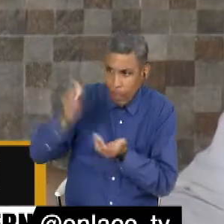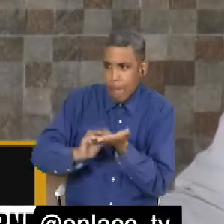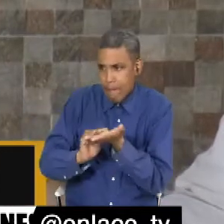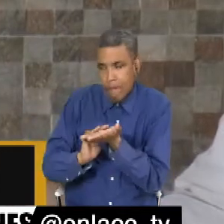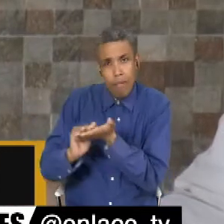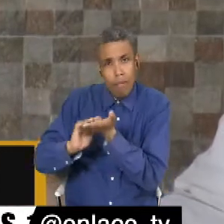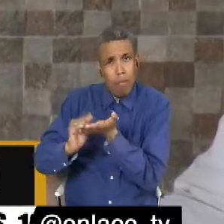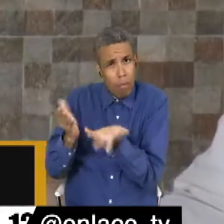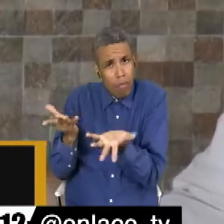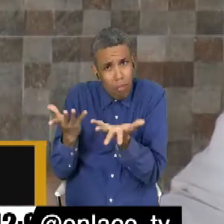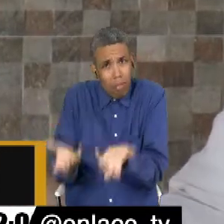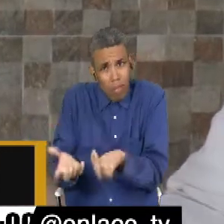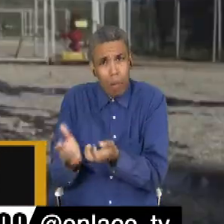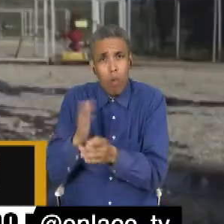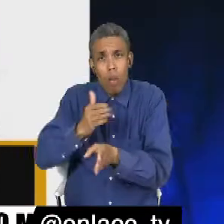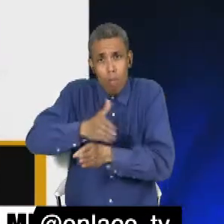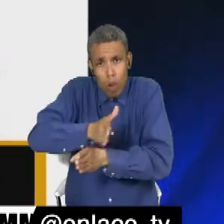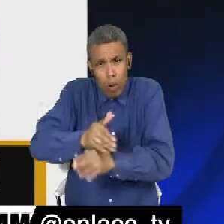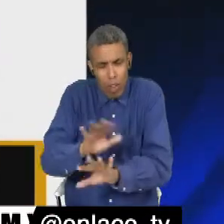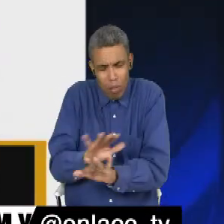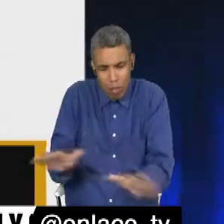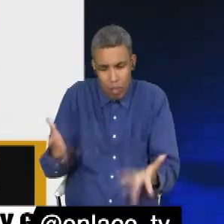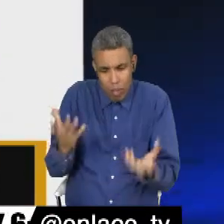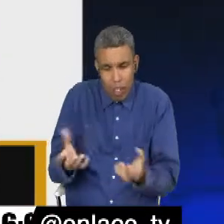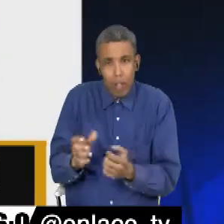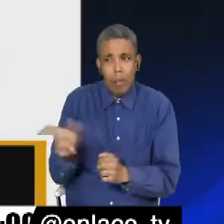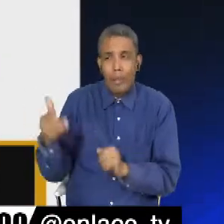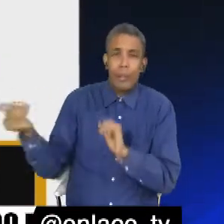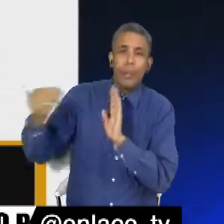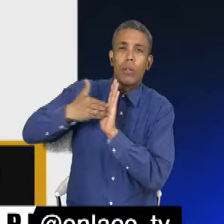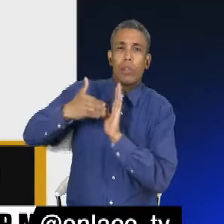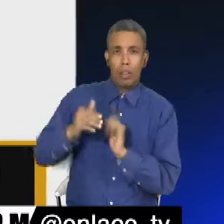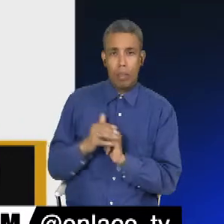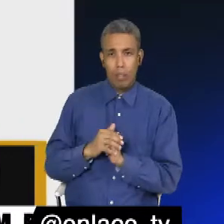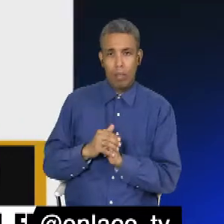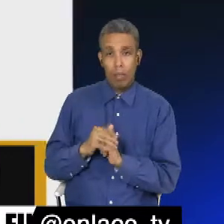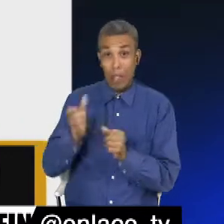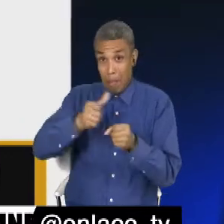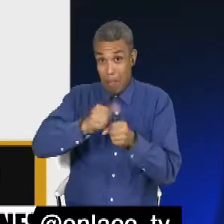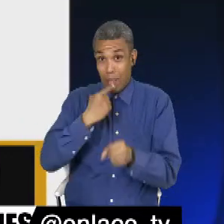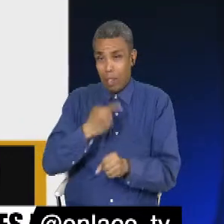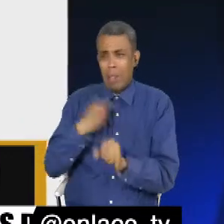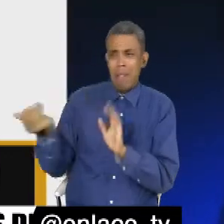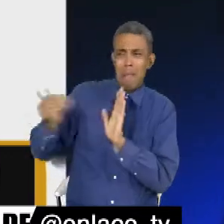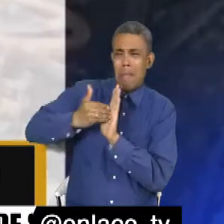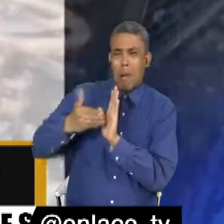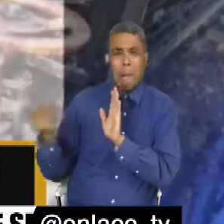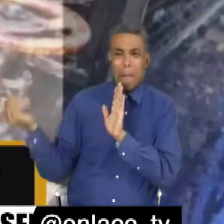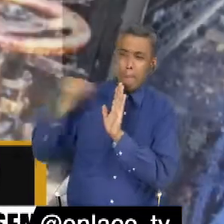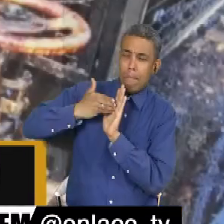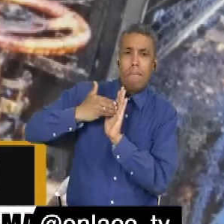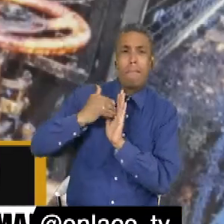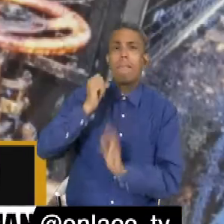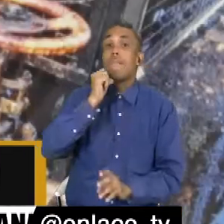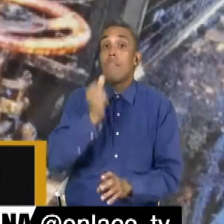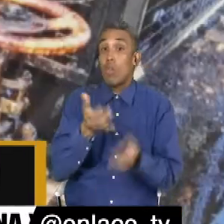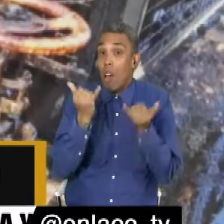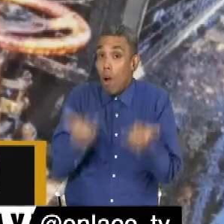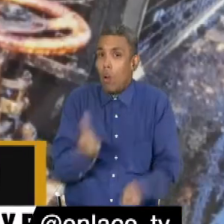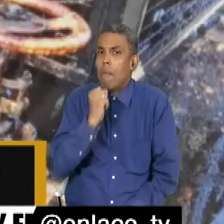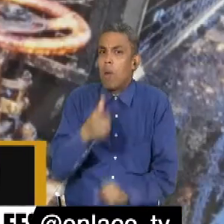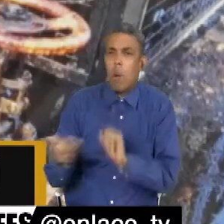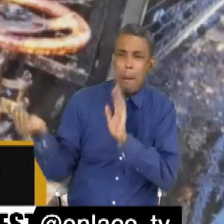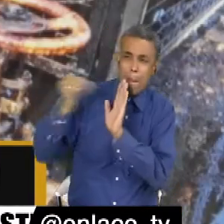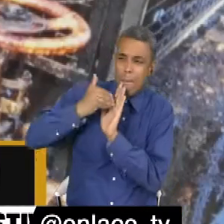de diálogo y entendimiento. De acuerdo con la empresa, los hechos de violencia se han incrementado en las últimas horas por los ataques contra la